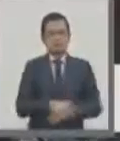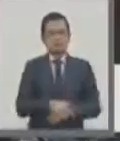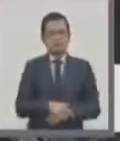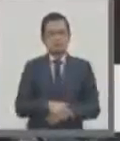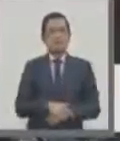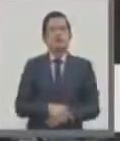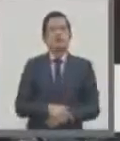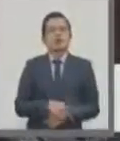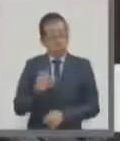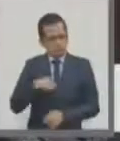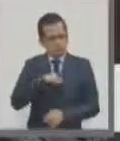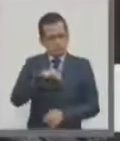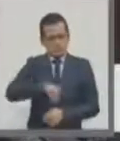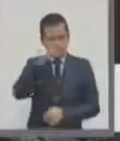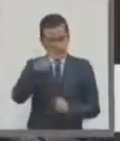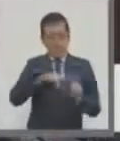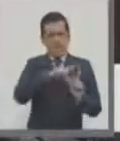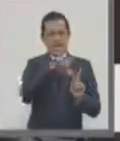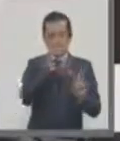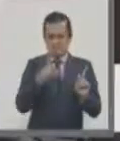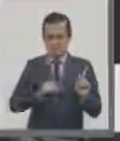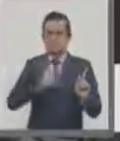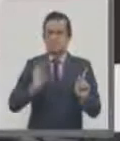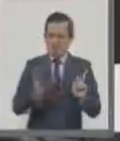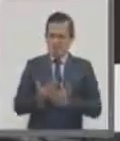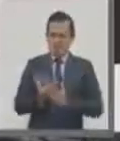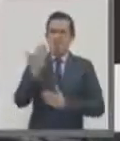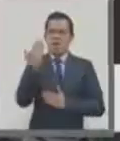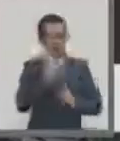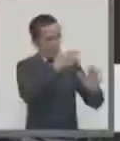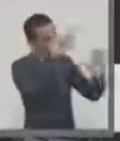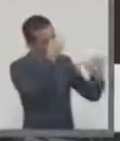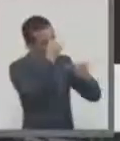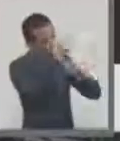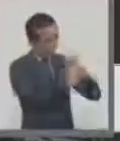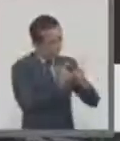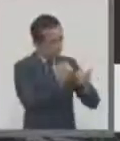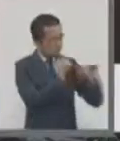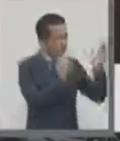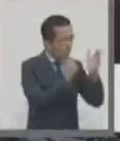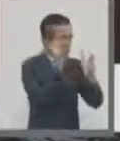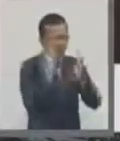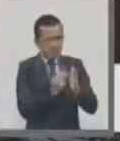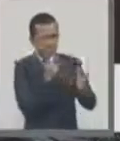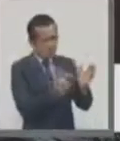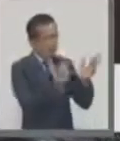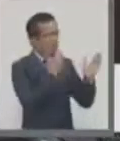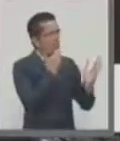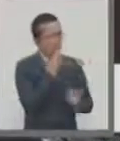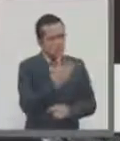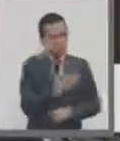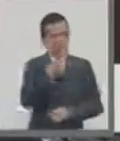Aun y cuando nuestro país ha firmado varios convenios y recomendaciones internacionales sobre el combate